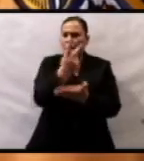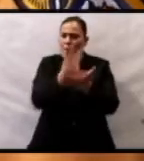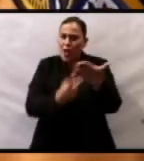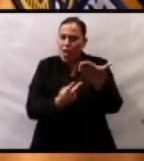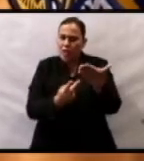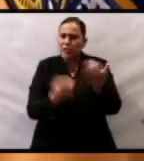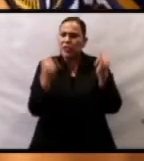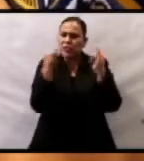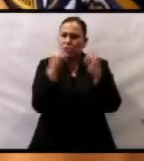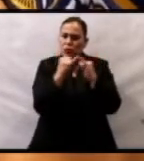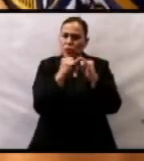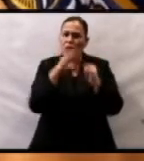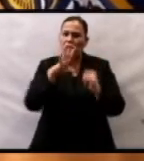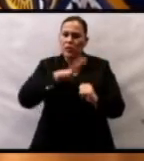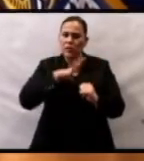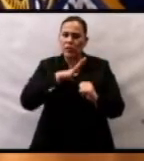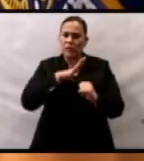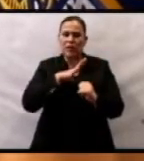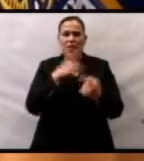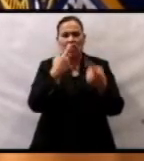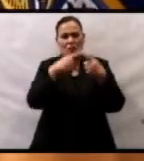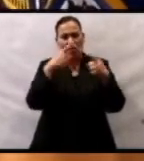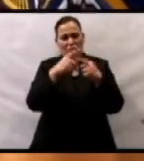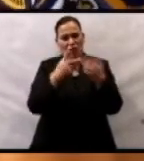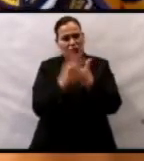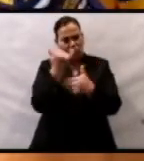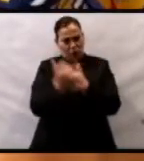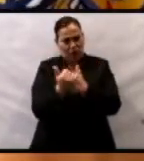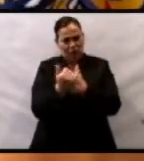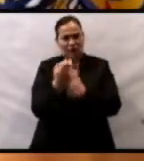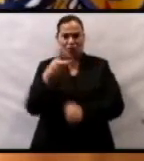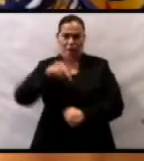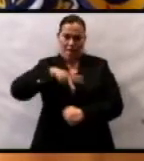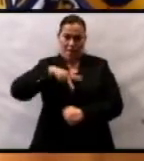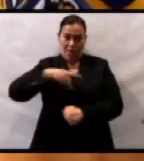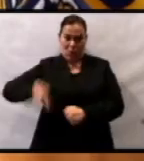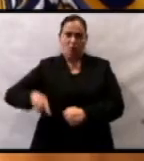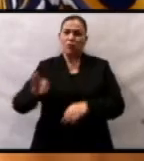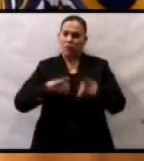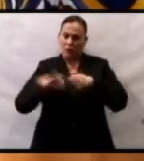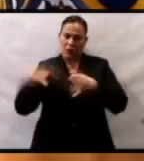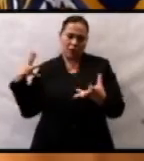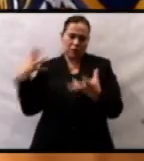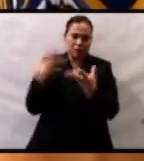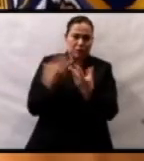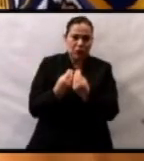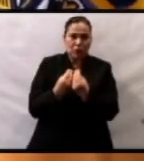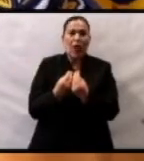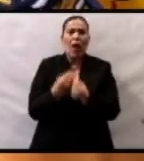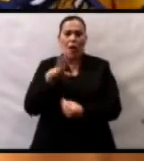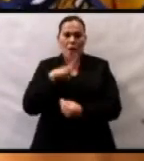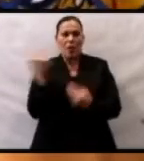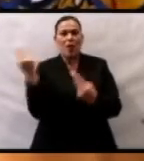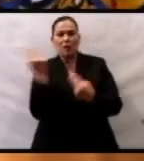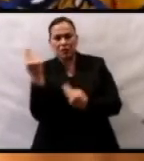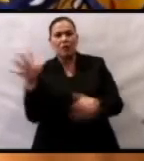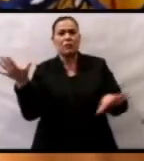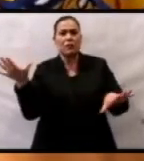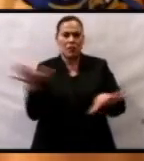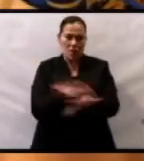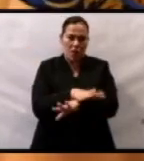la cartera de proyectos en los que mi gobierno trabajó. Hubo la necesidad de hacer cambios